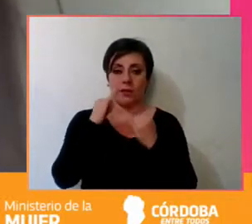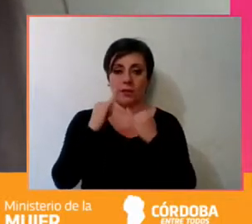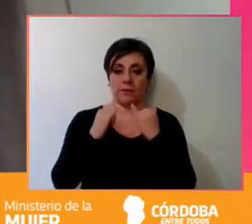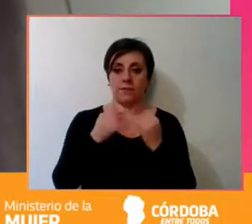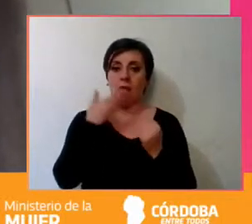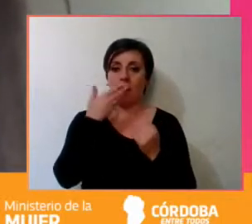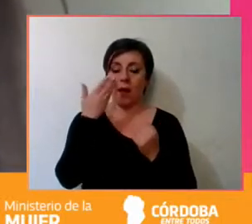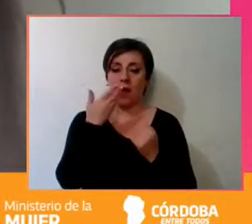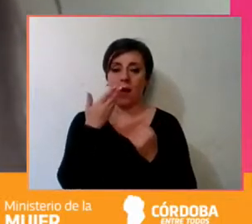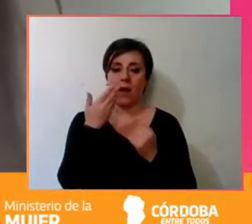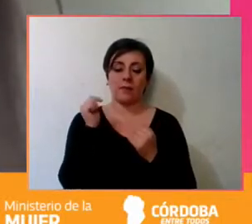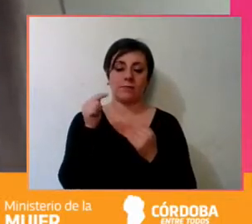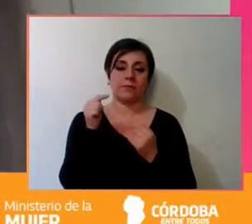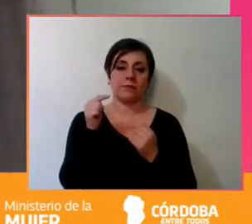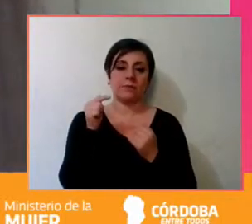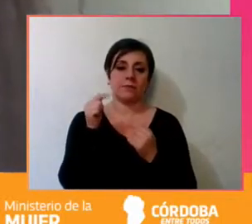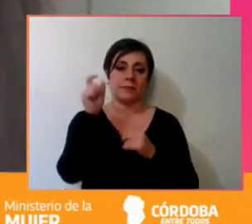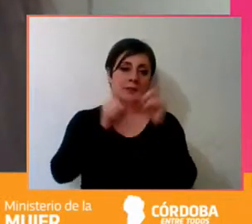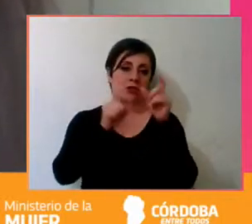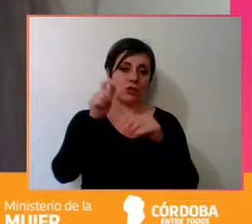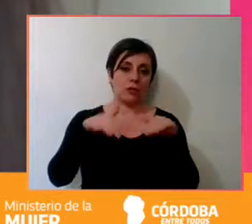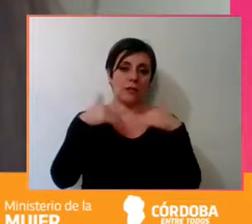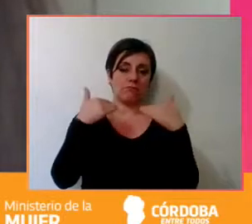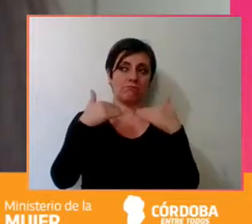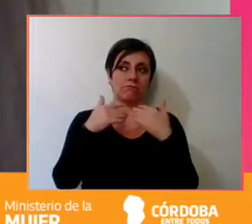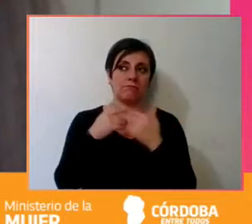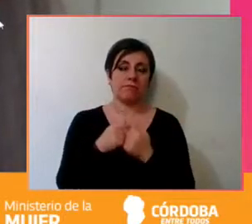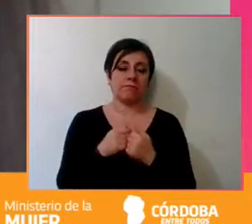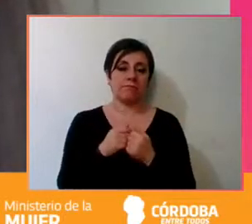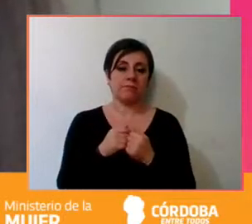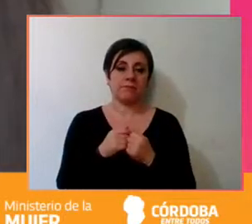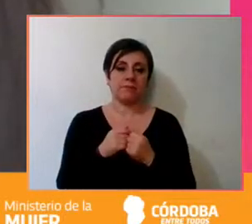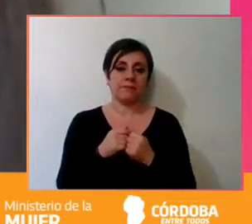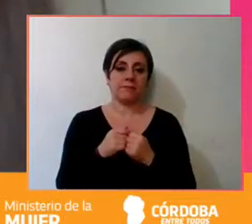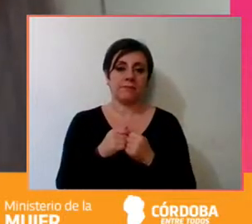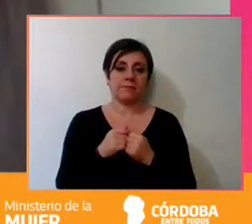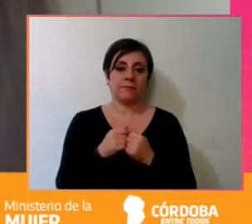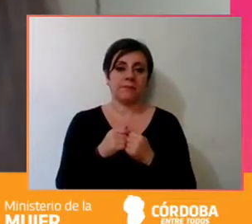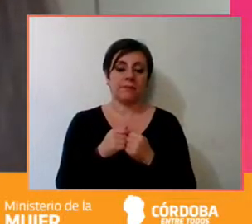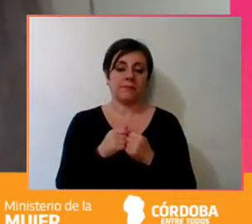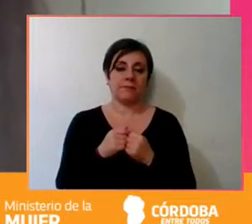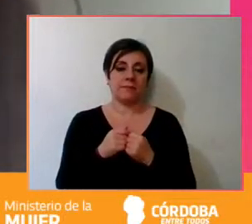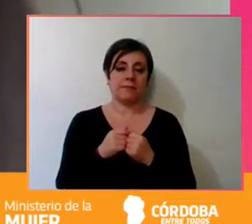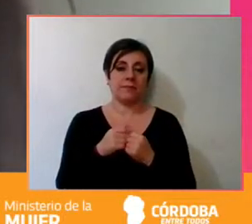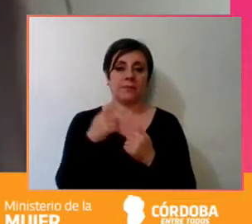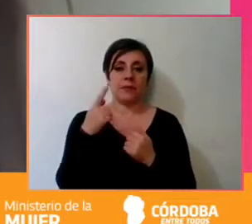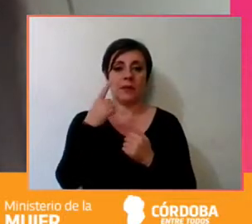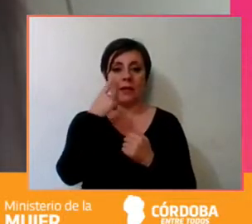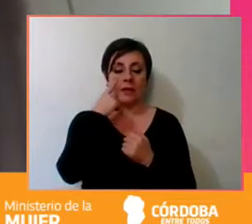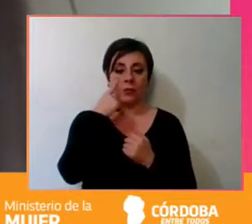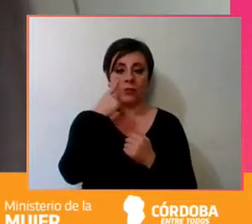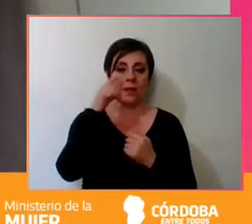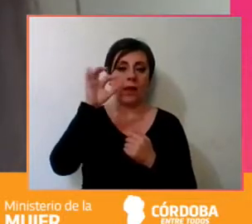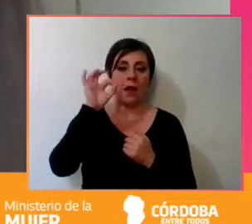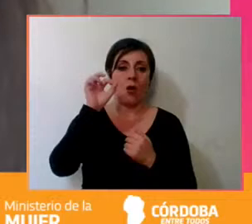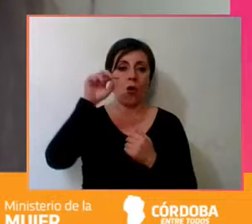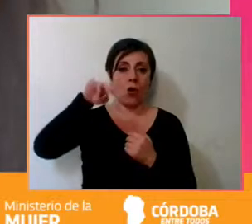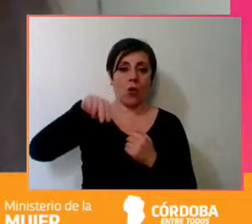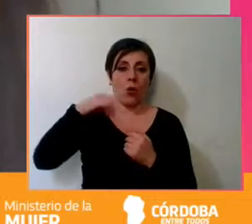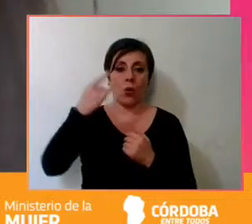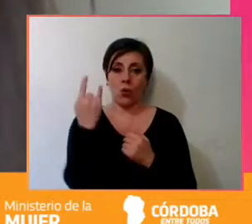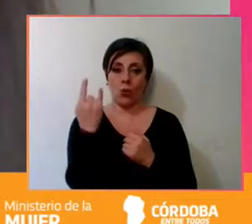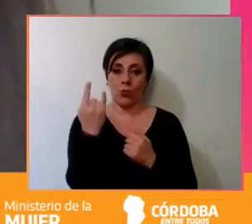hablar a las personas que están escuchándonos, y es principalmente desde un organismo de las Naciones Unidas,